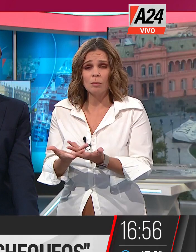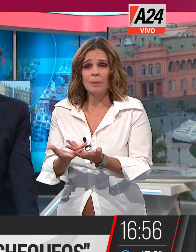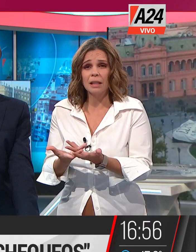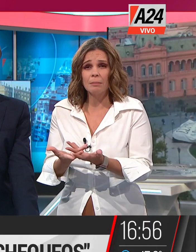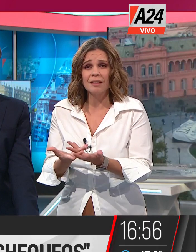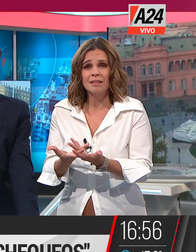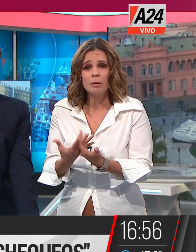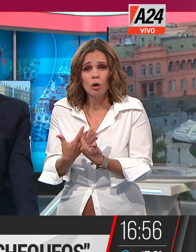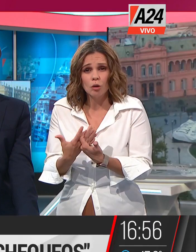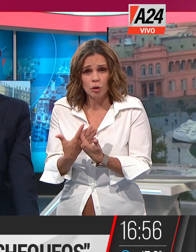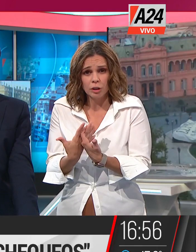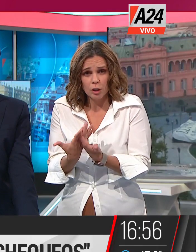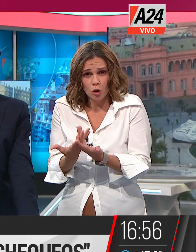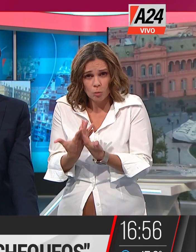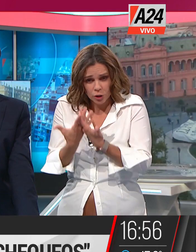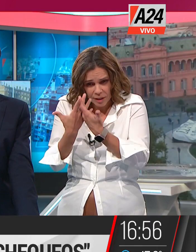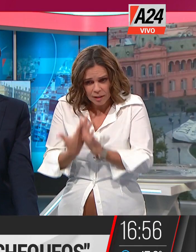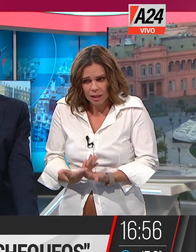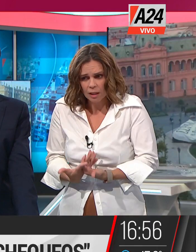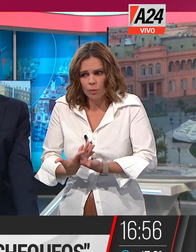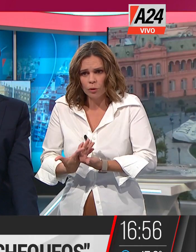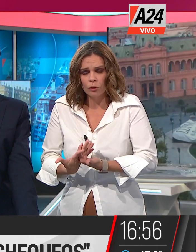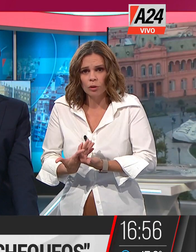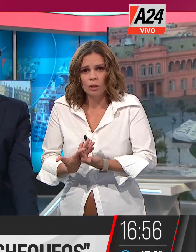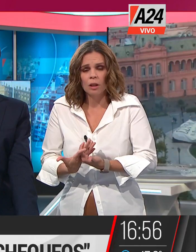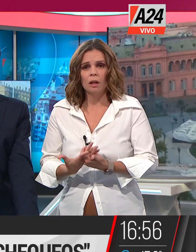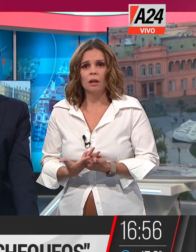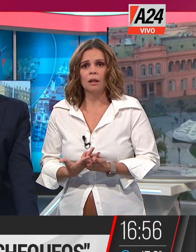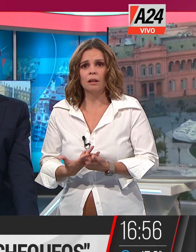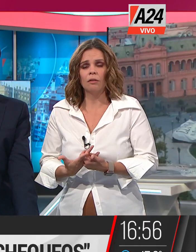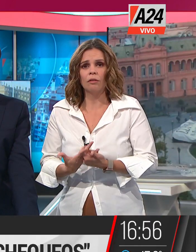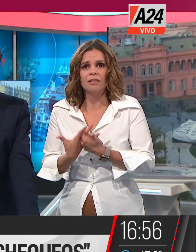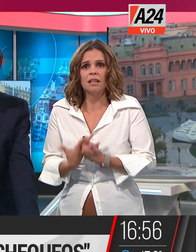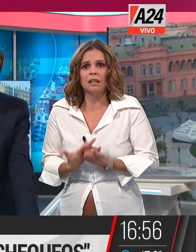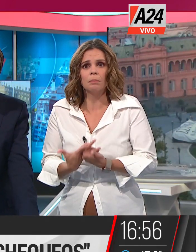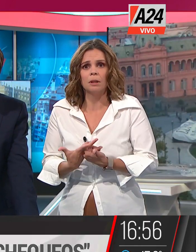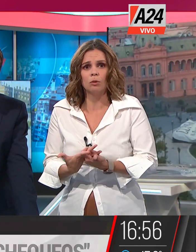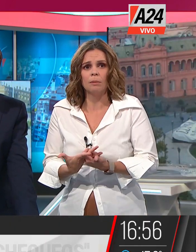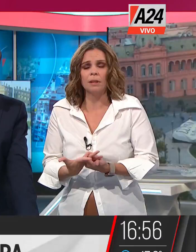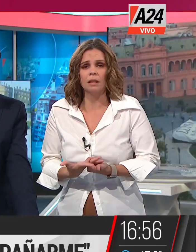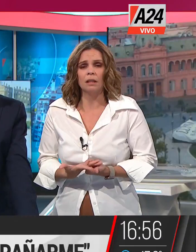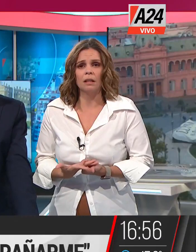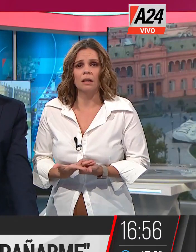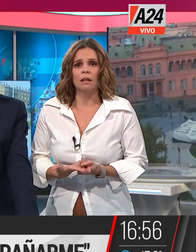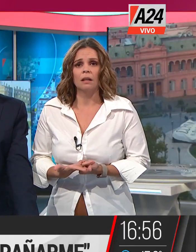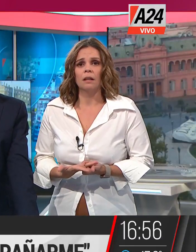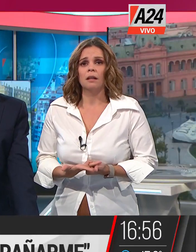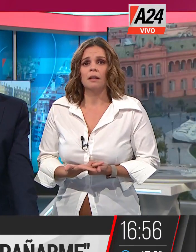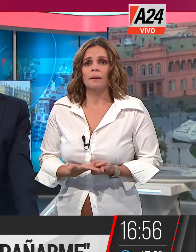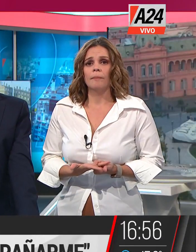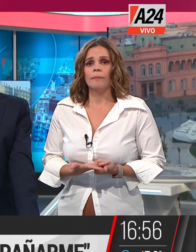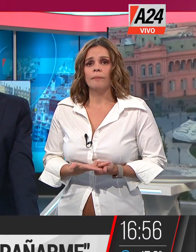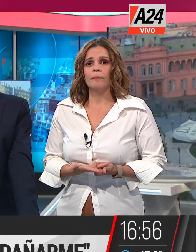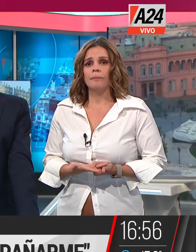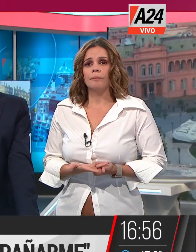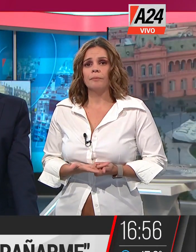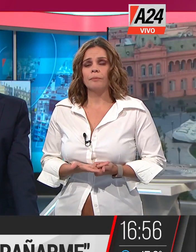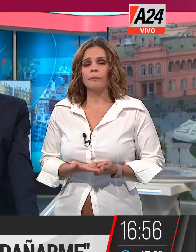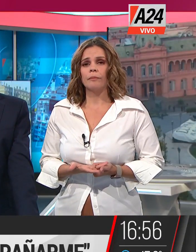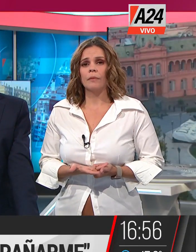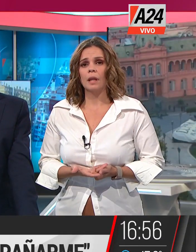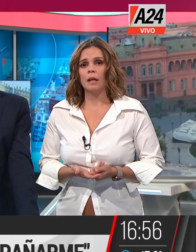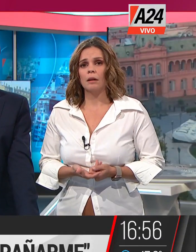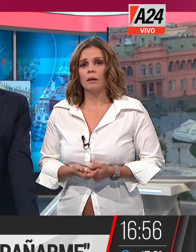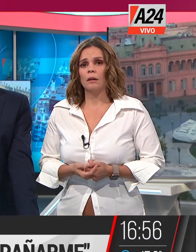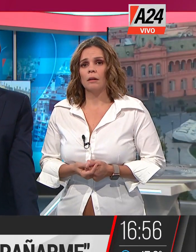ser sumamente invasivo. Contanos cómo te sentís vos hoy, física y espiritualmente. Sí, la quimio,